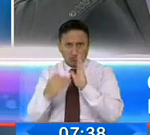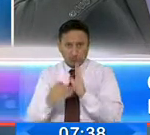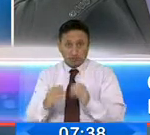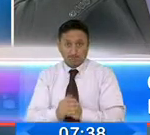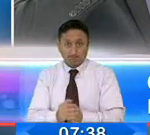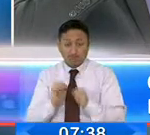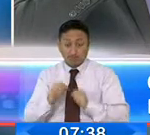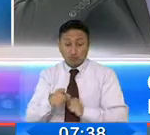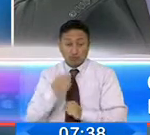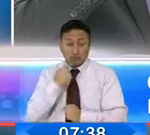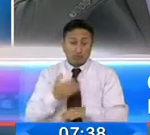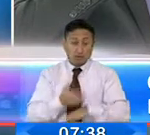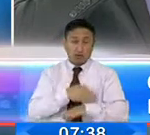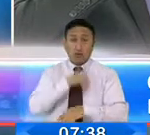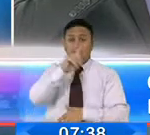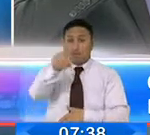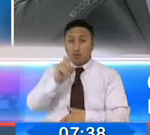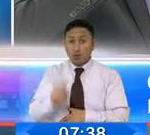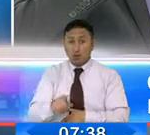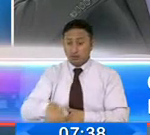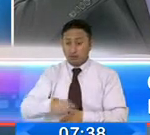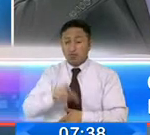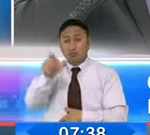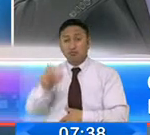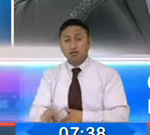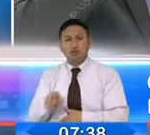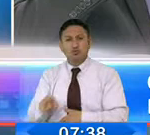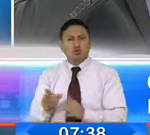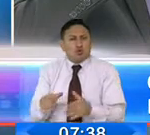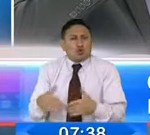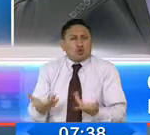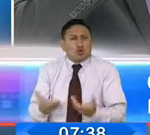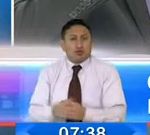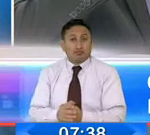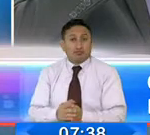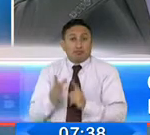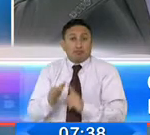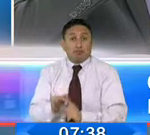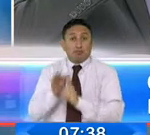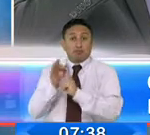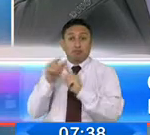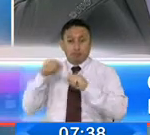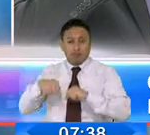como usted me preguntaba, las condiciones para los postulantes, el principal es la